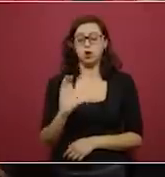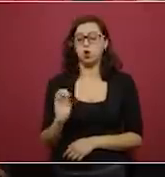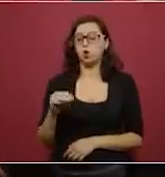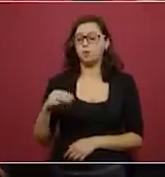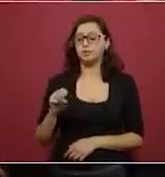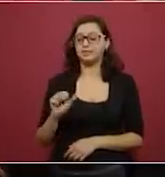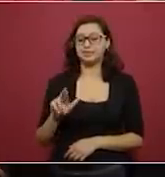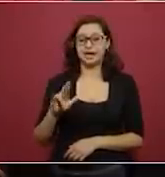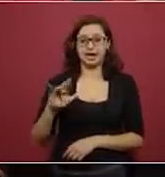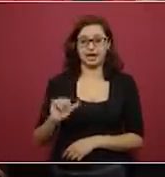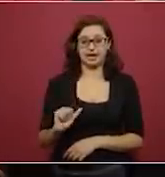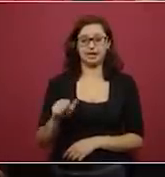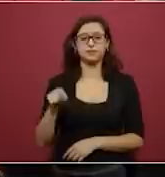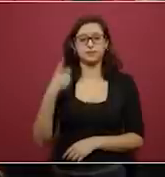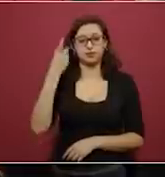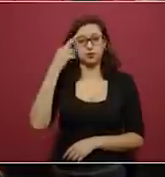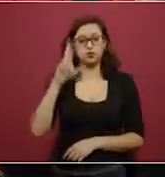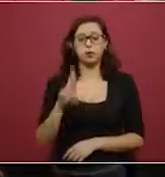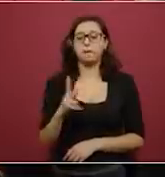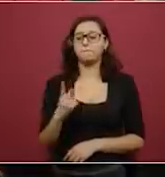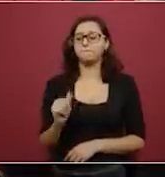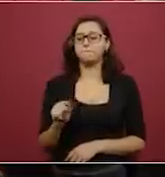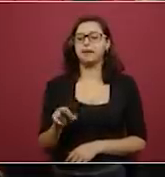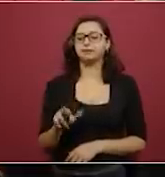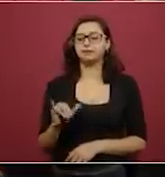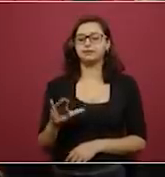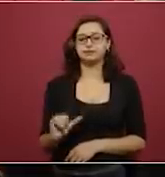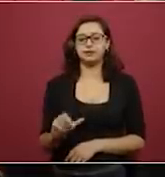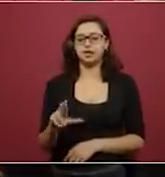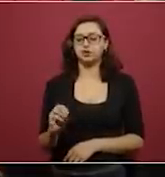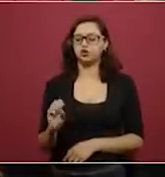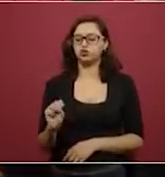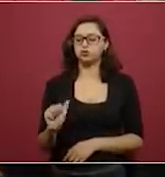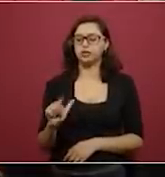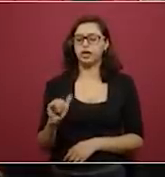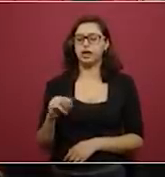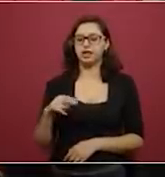patricia doctora patricia rosalinda trujillo maría